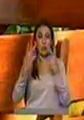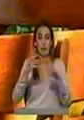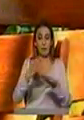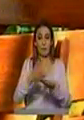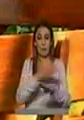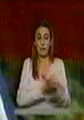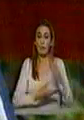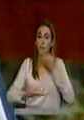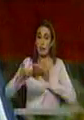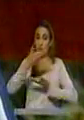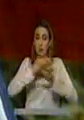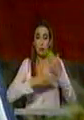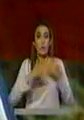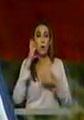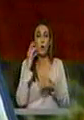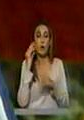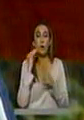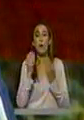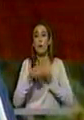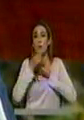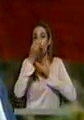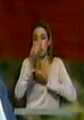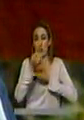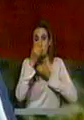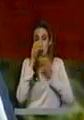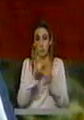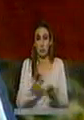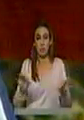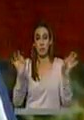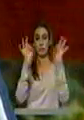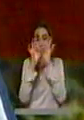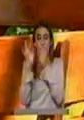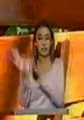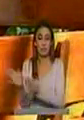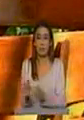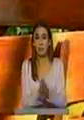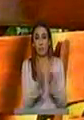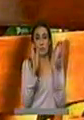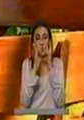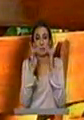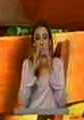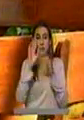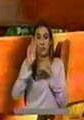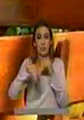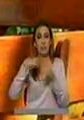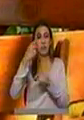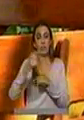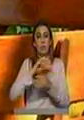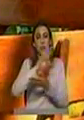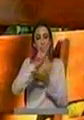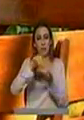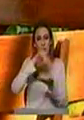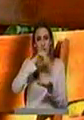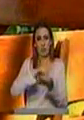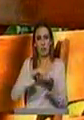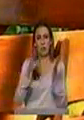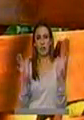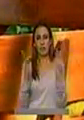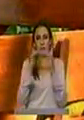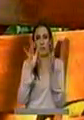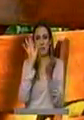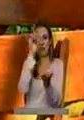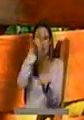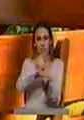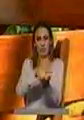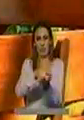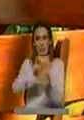compartido en este programa una información de alta importancia. Ya Manabí en las próximas semanas estará conectado vía aérea con